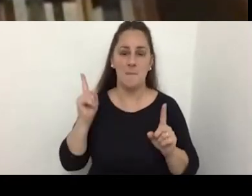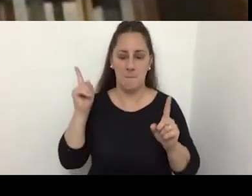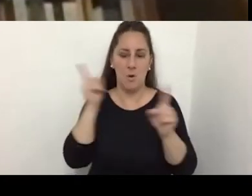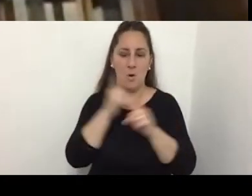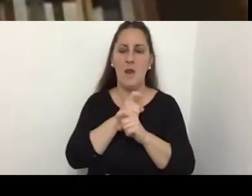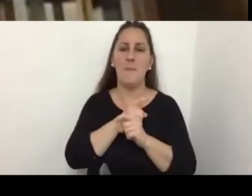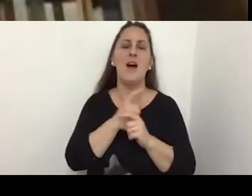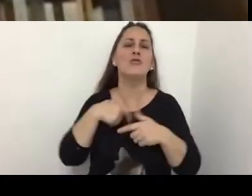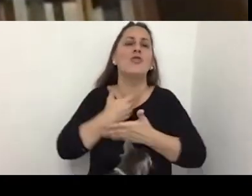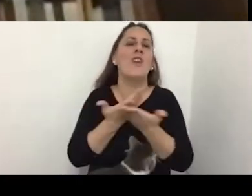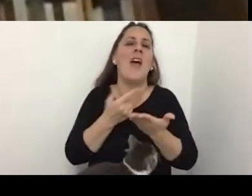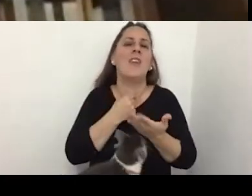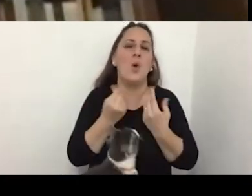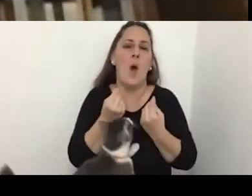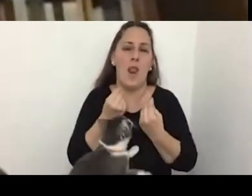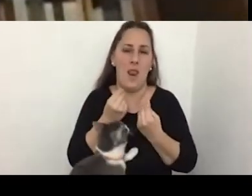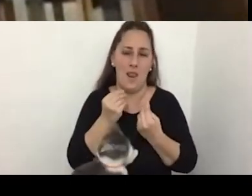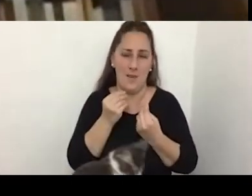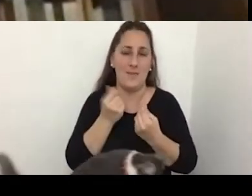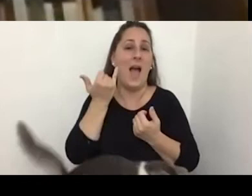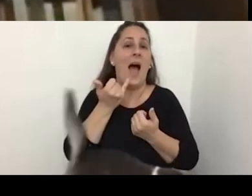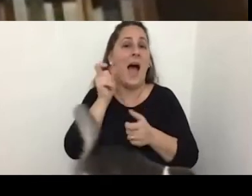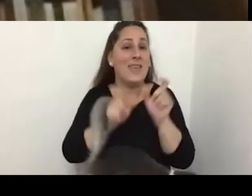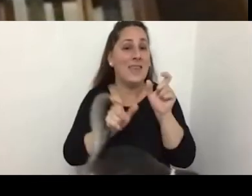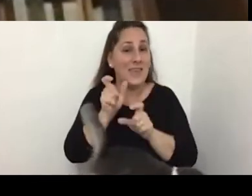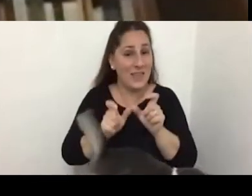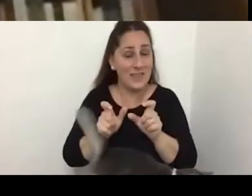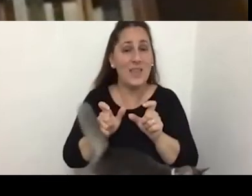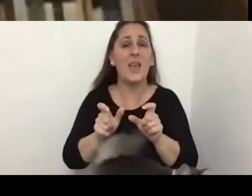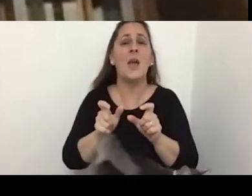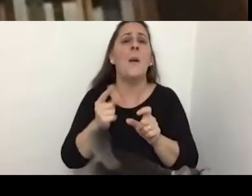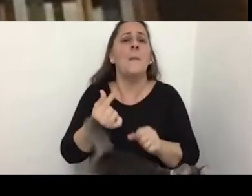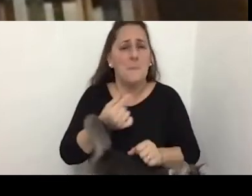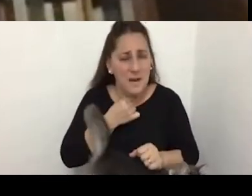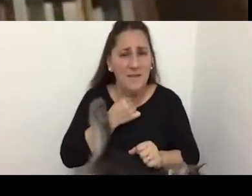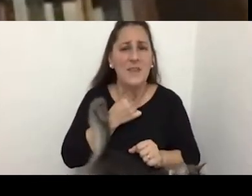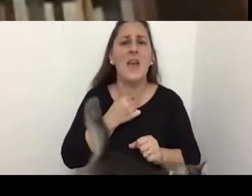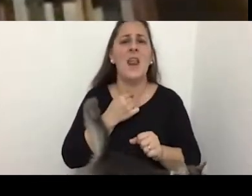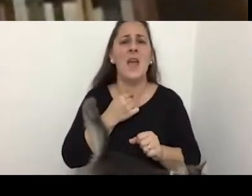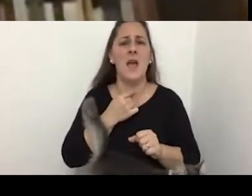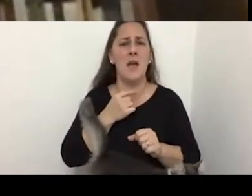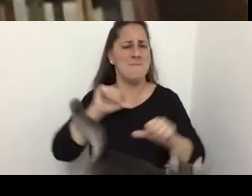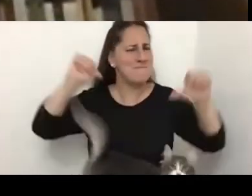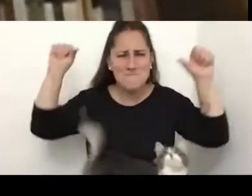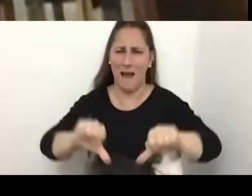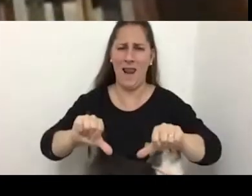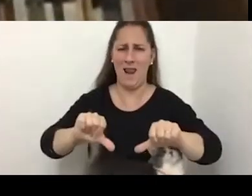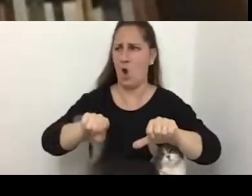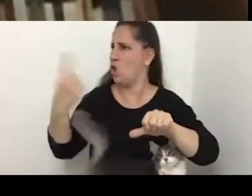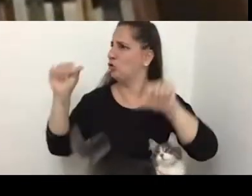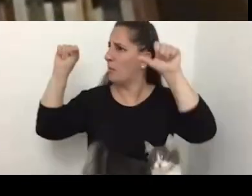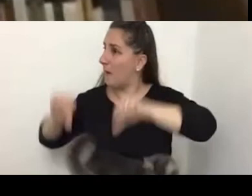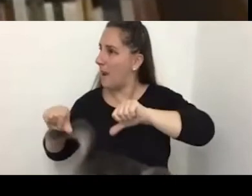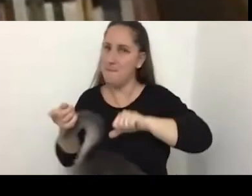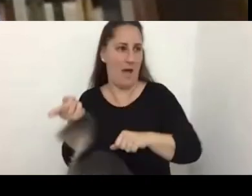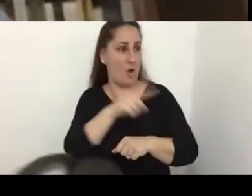quiere. Hay gente que prefiere que le vaya mal con tal de que al otro no le vaya bien. Y